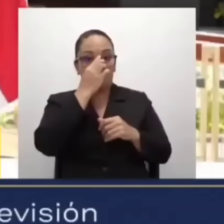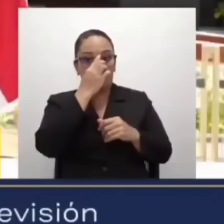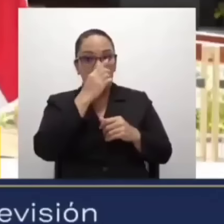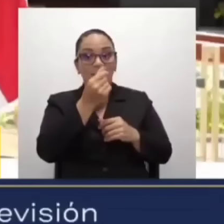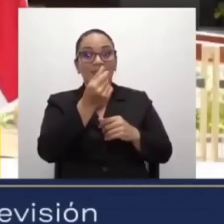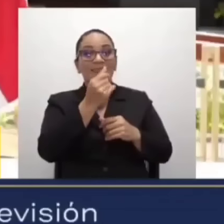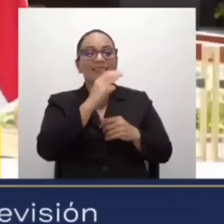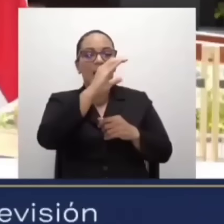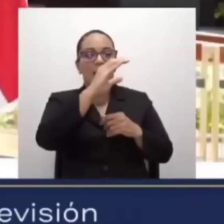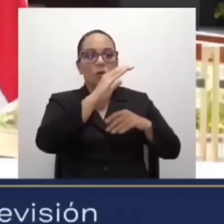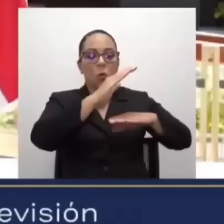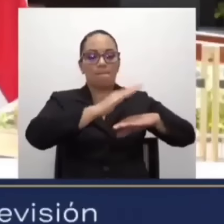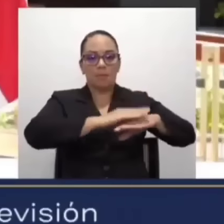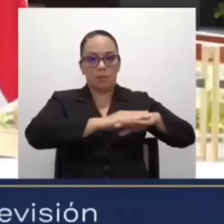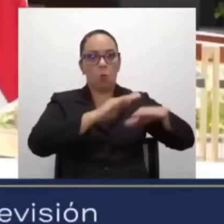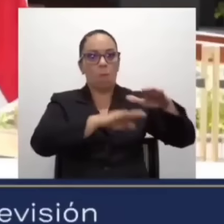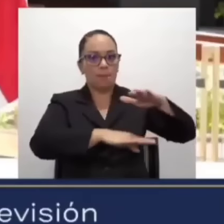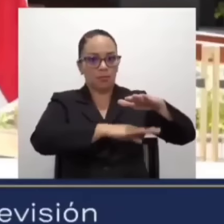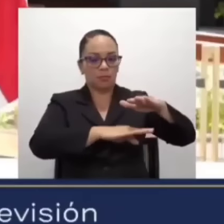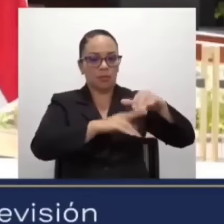salarios mínimos.